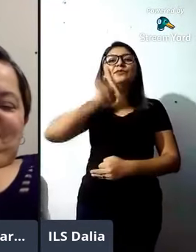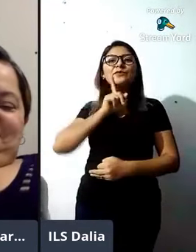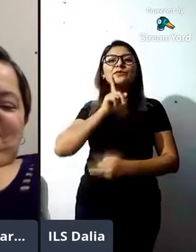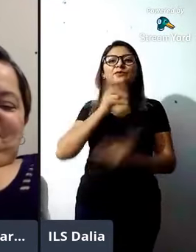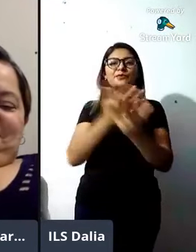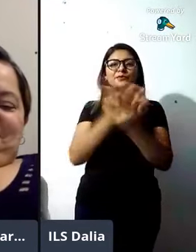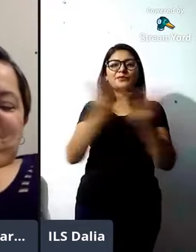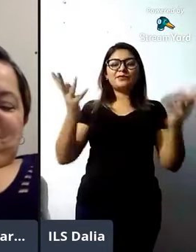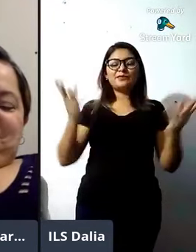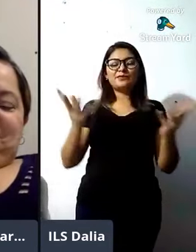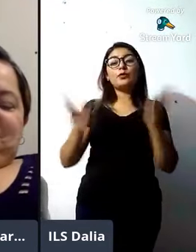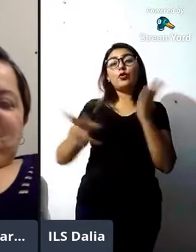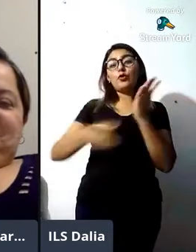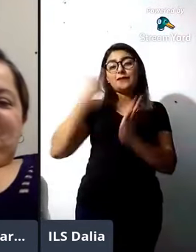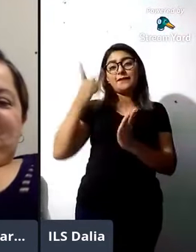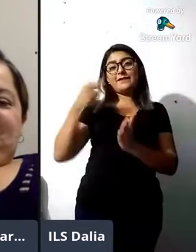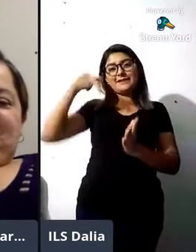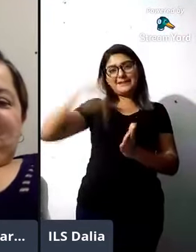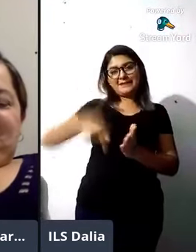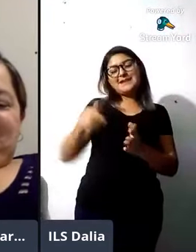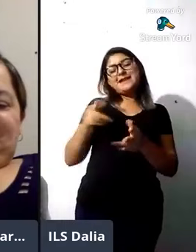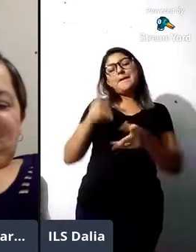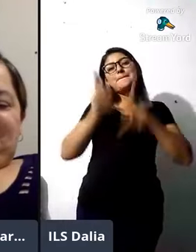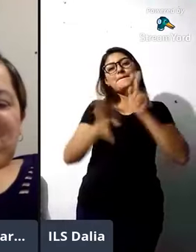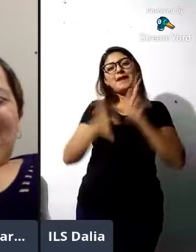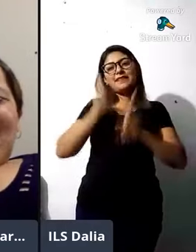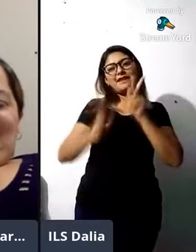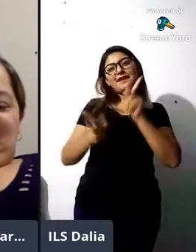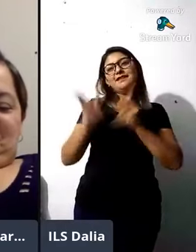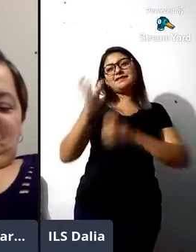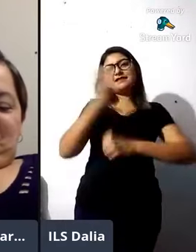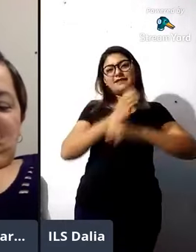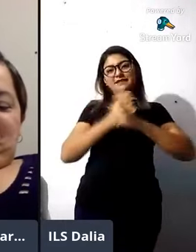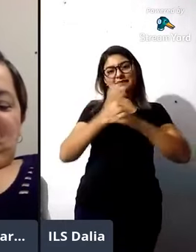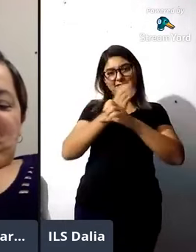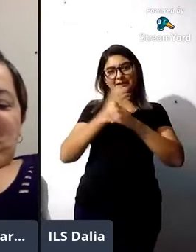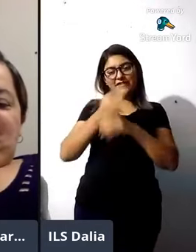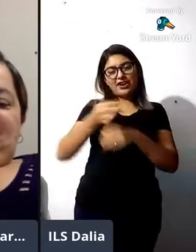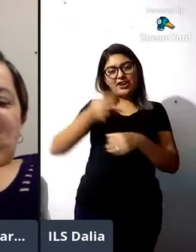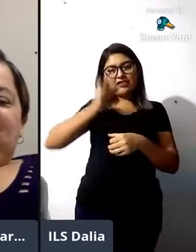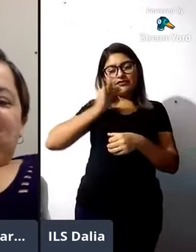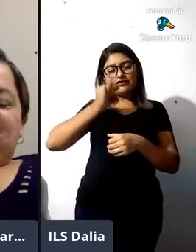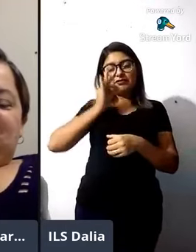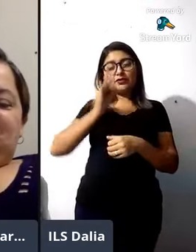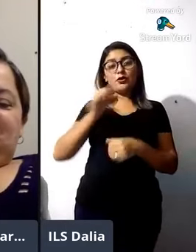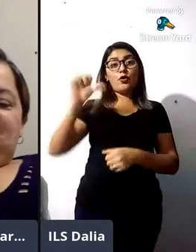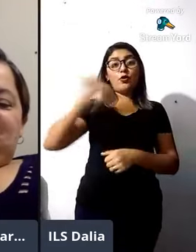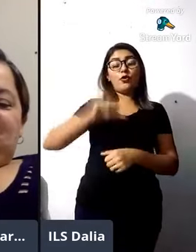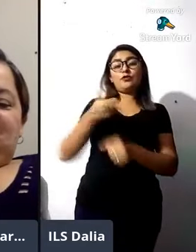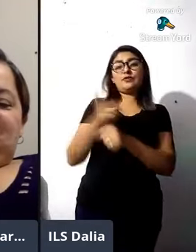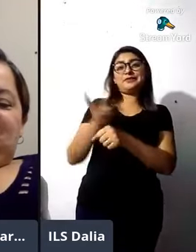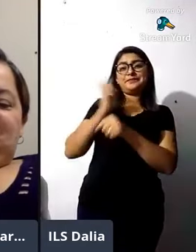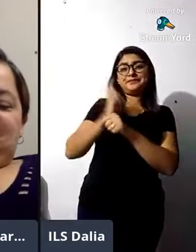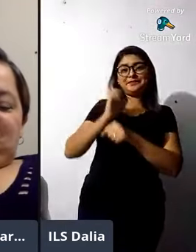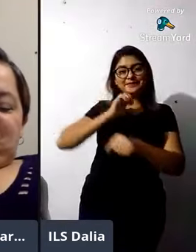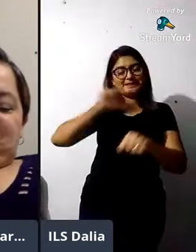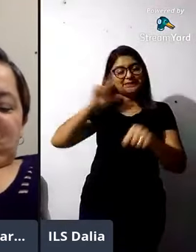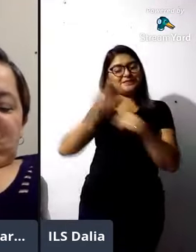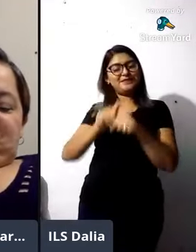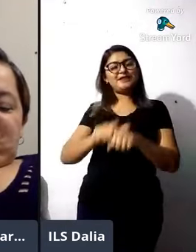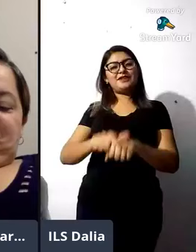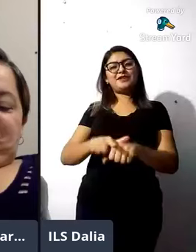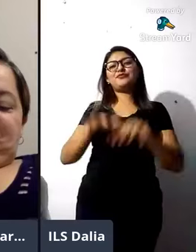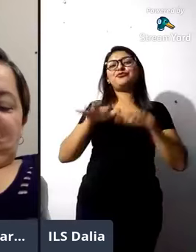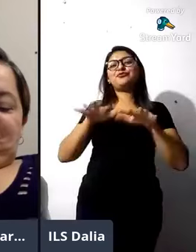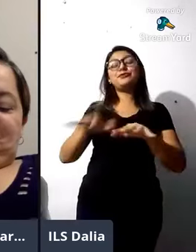de Café. El día de hoy, de manteles largos, Charlas de Café, tenemos una súper invitada.